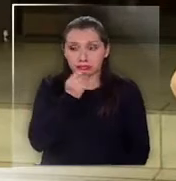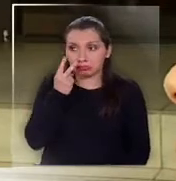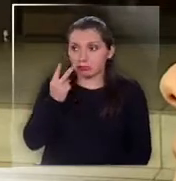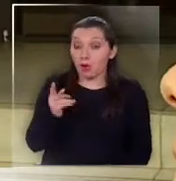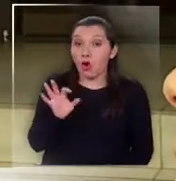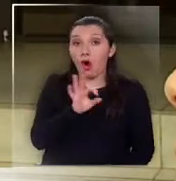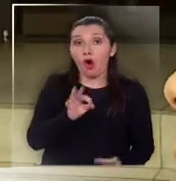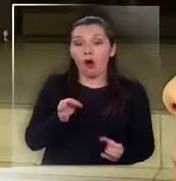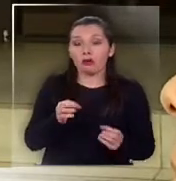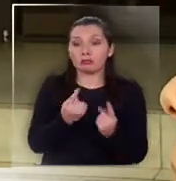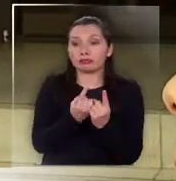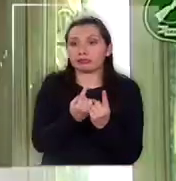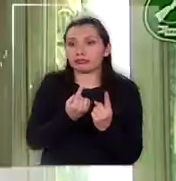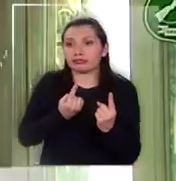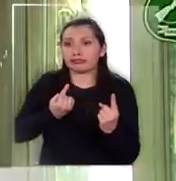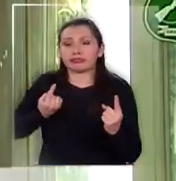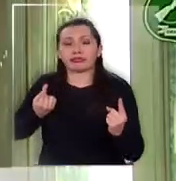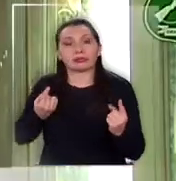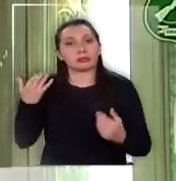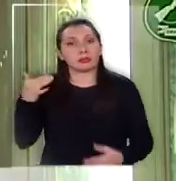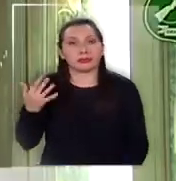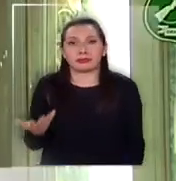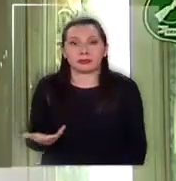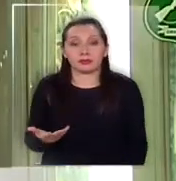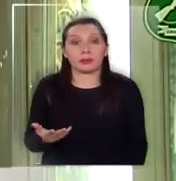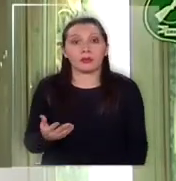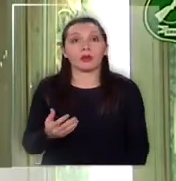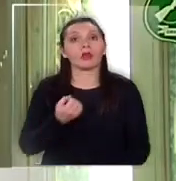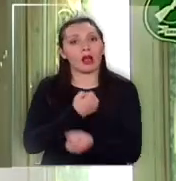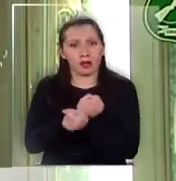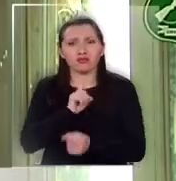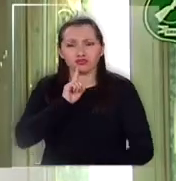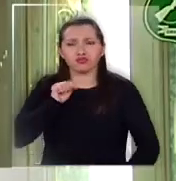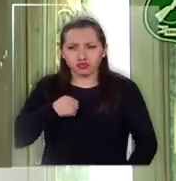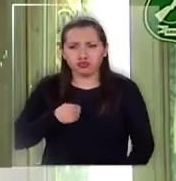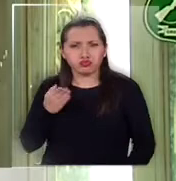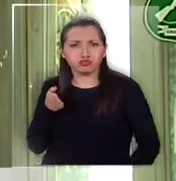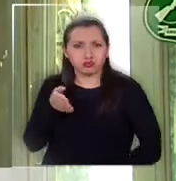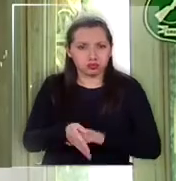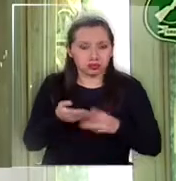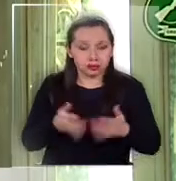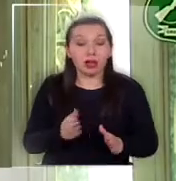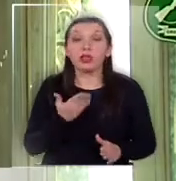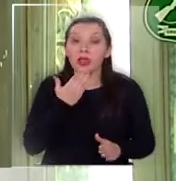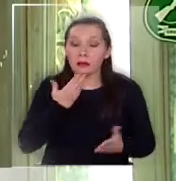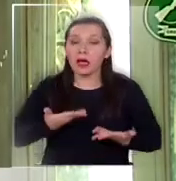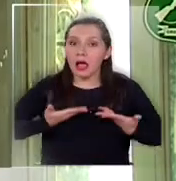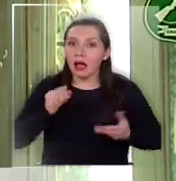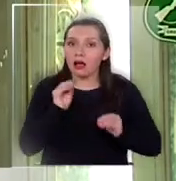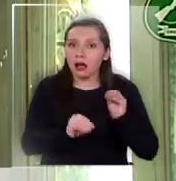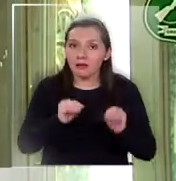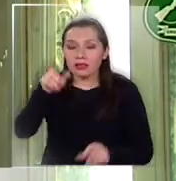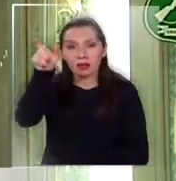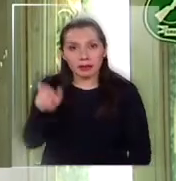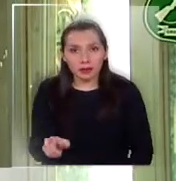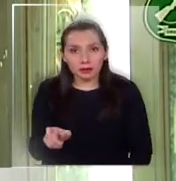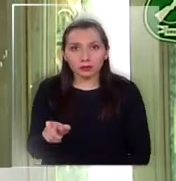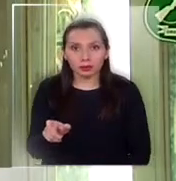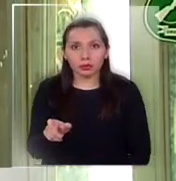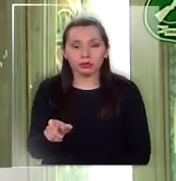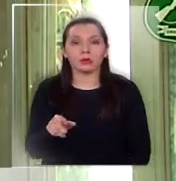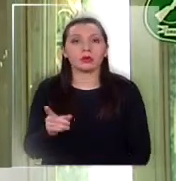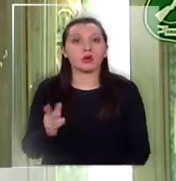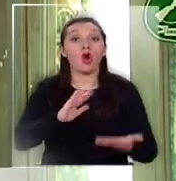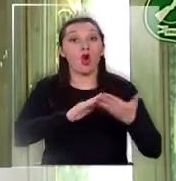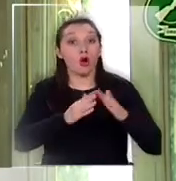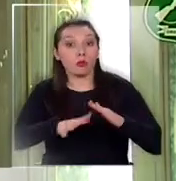están abandonando sectores importantes. El resguardo está y la presencia nuestra está. También que hay que incentivar a la persona, ¿cierto? A la